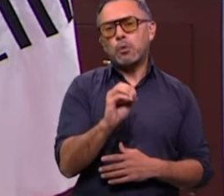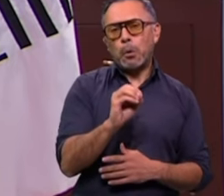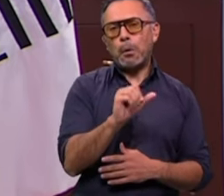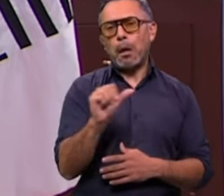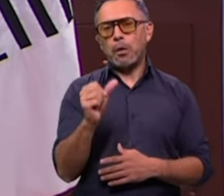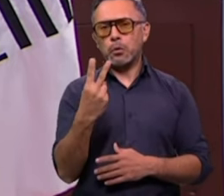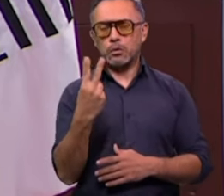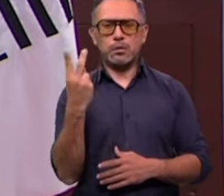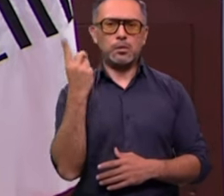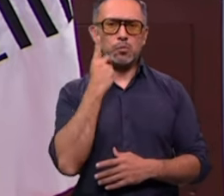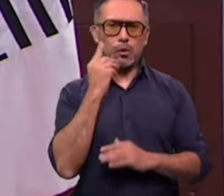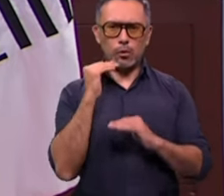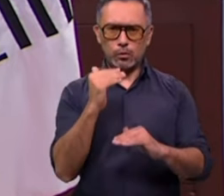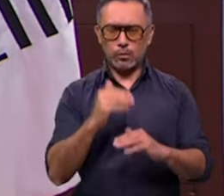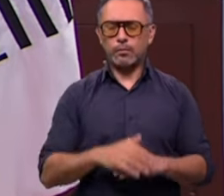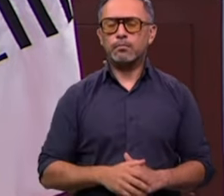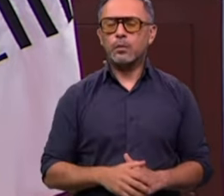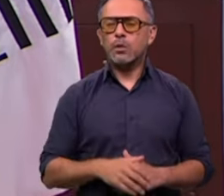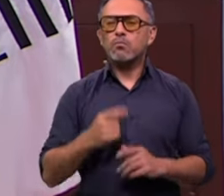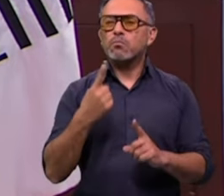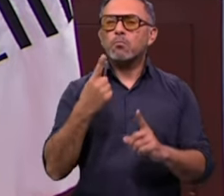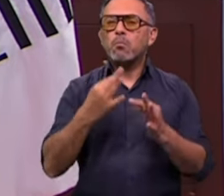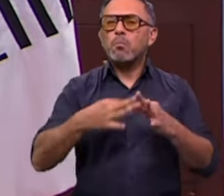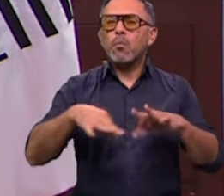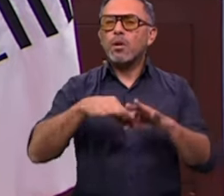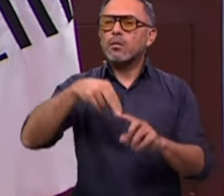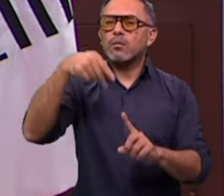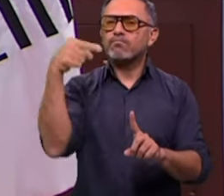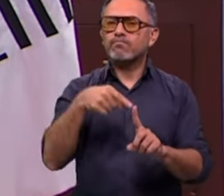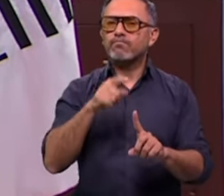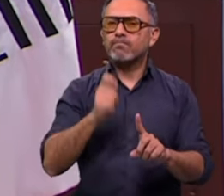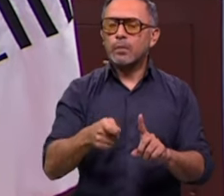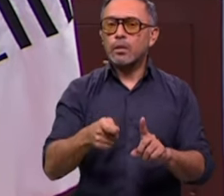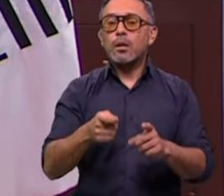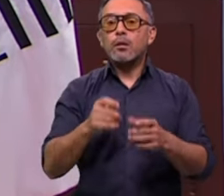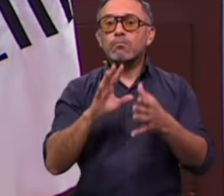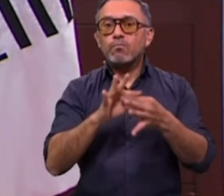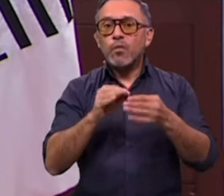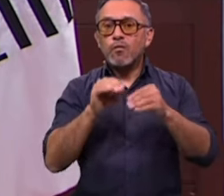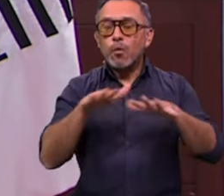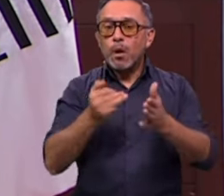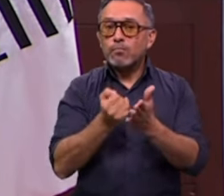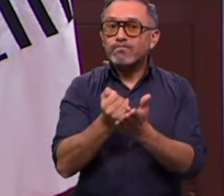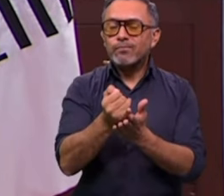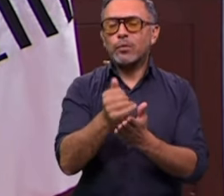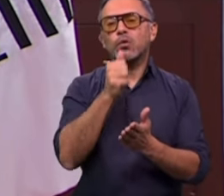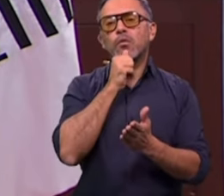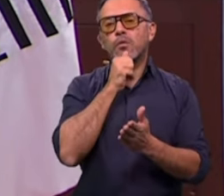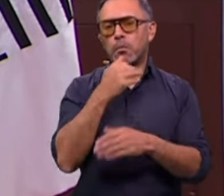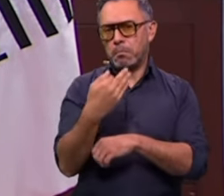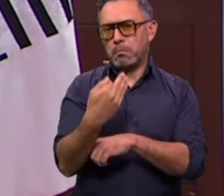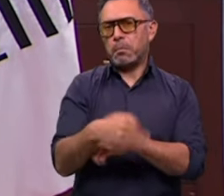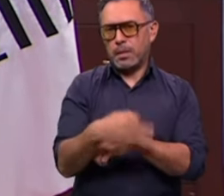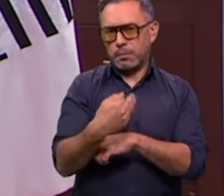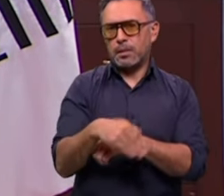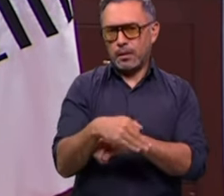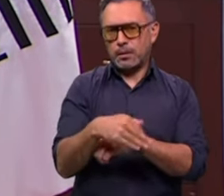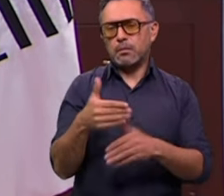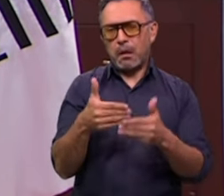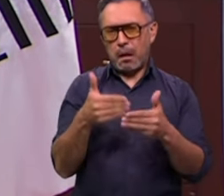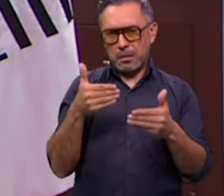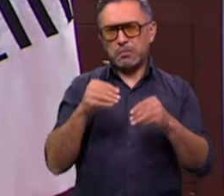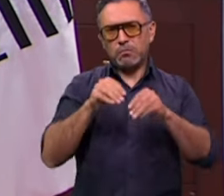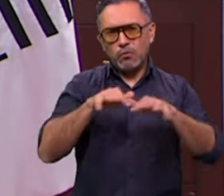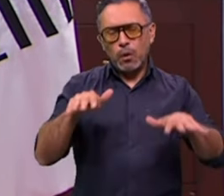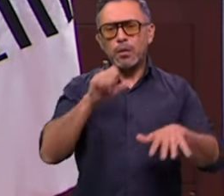diputaciones. Quiero enfatizar que estos resultados son preliminares, al igual que los que se están difundiendo a través